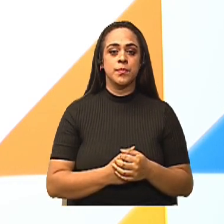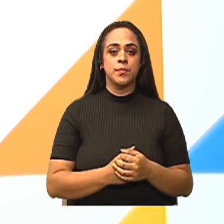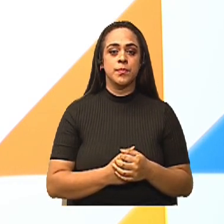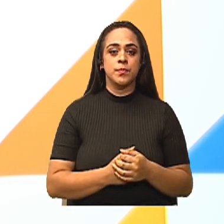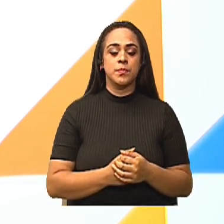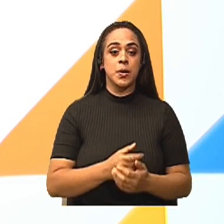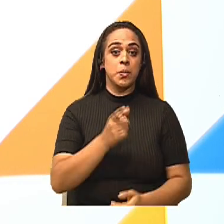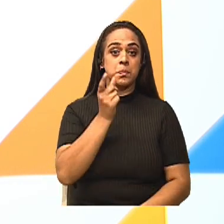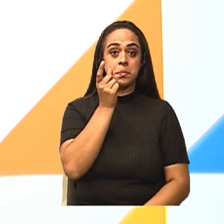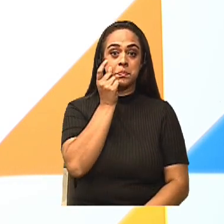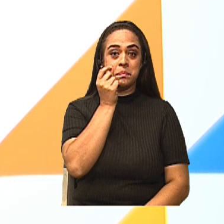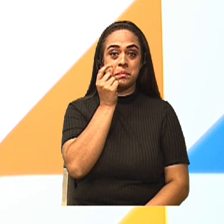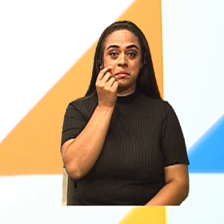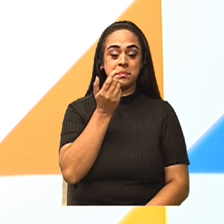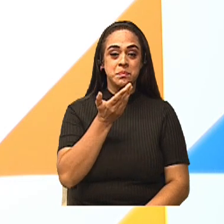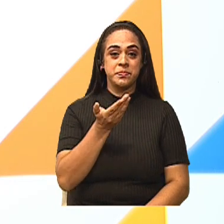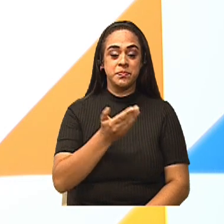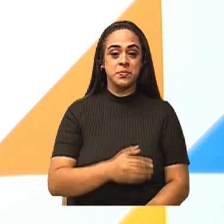Vamos a ver.